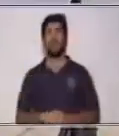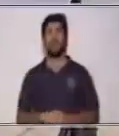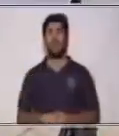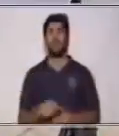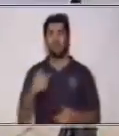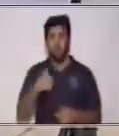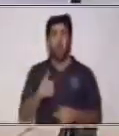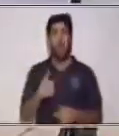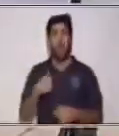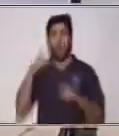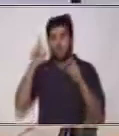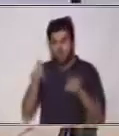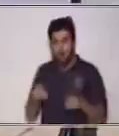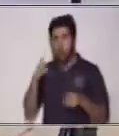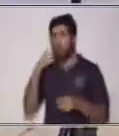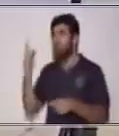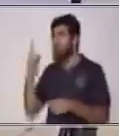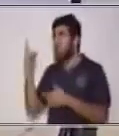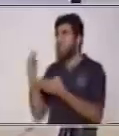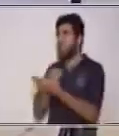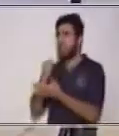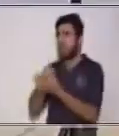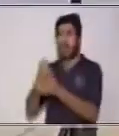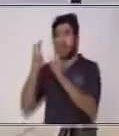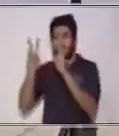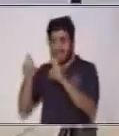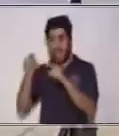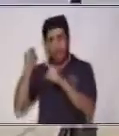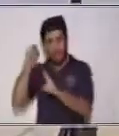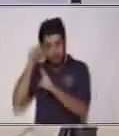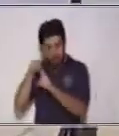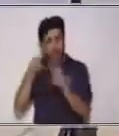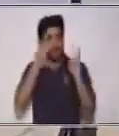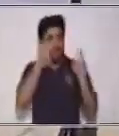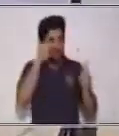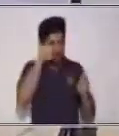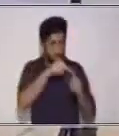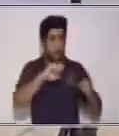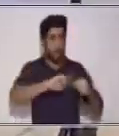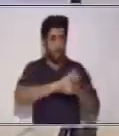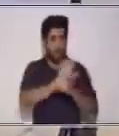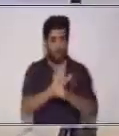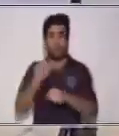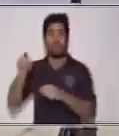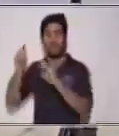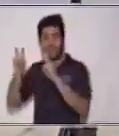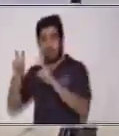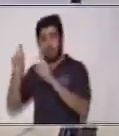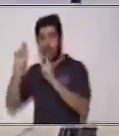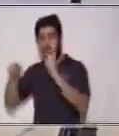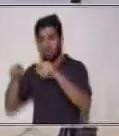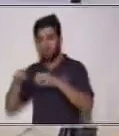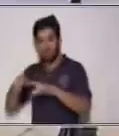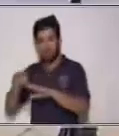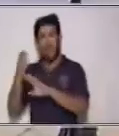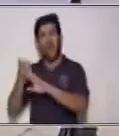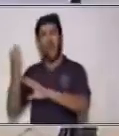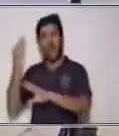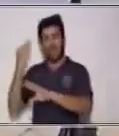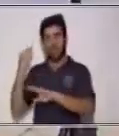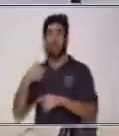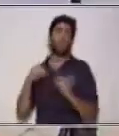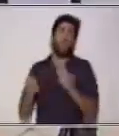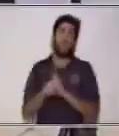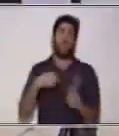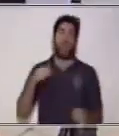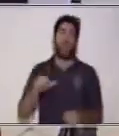que salir y irme a otro tema muy diferente al que quiero exponer dentro de mi